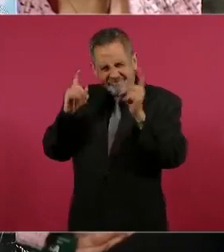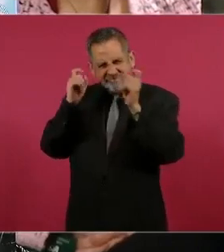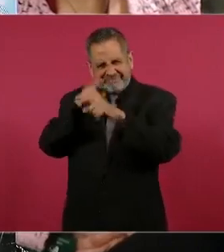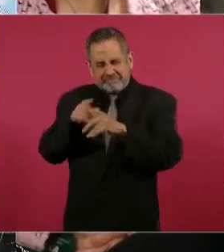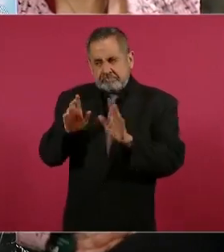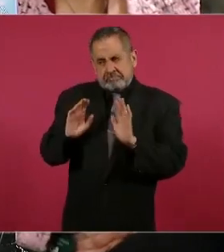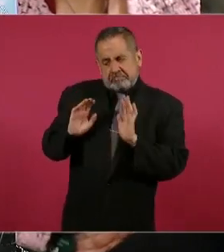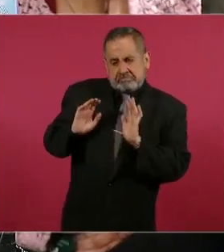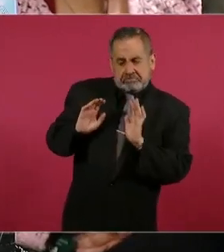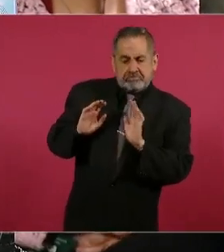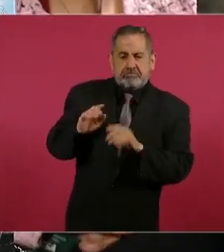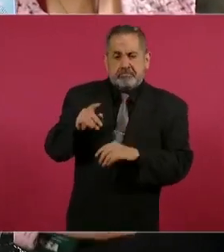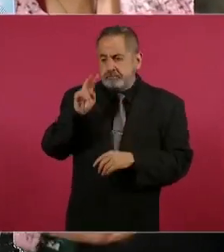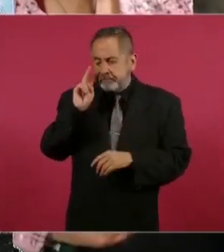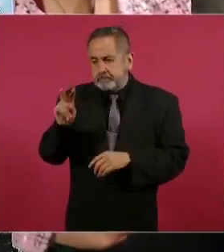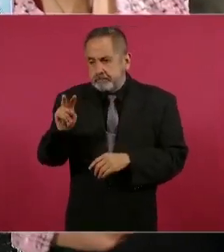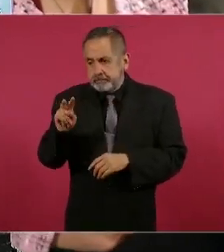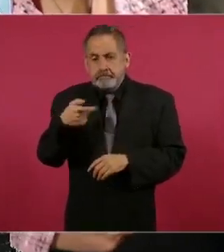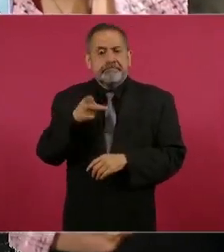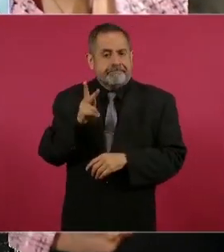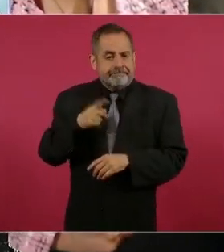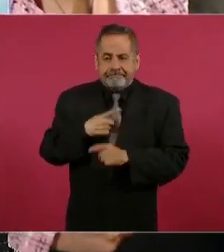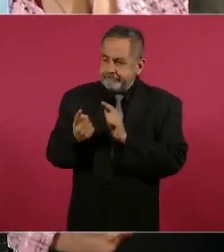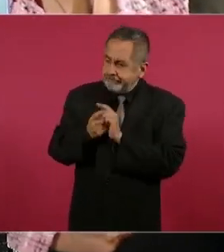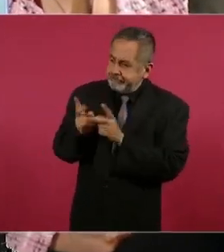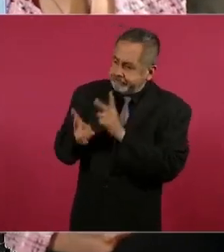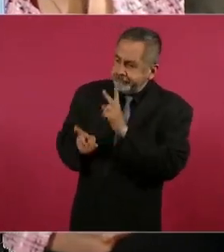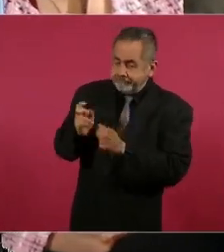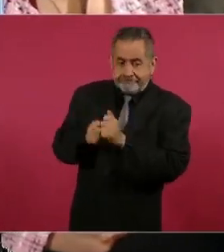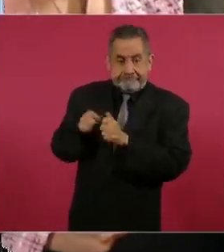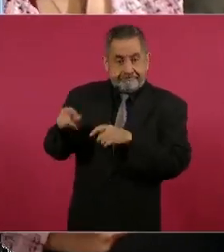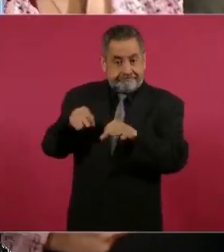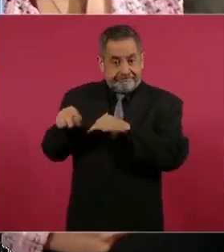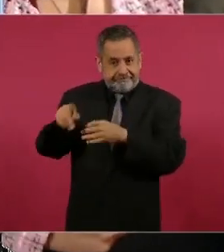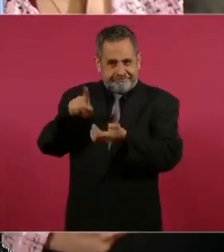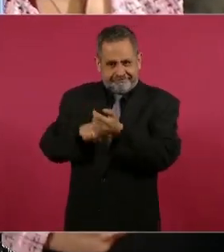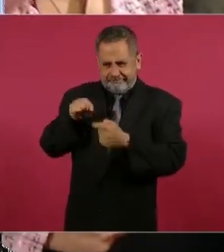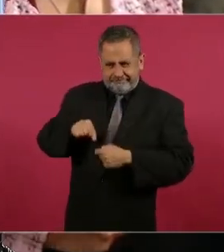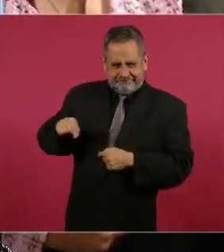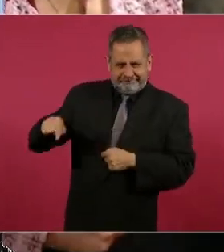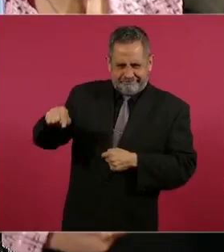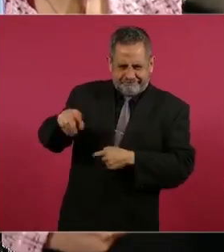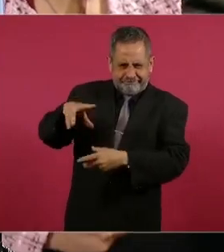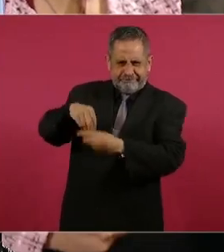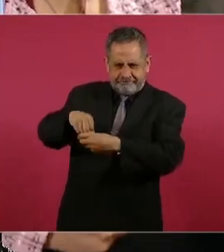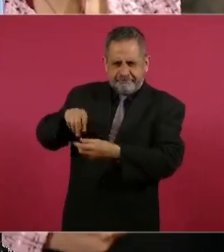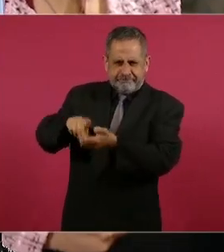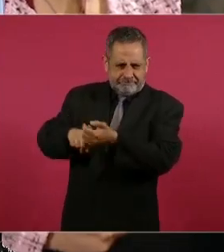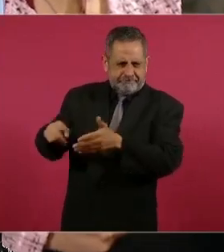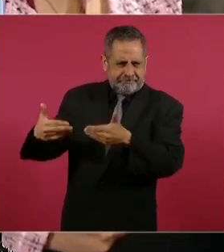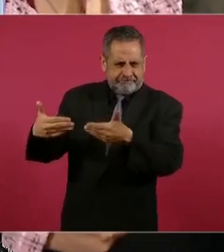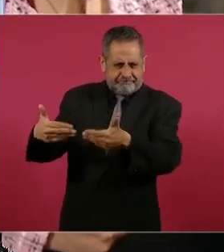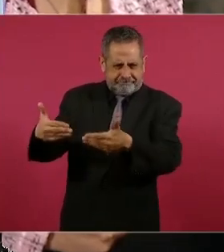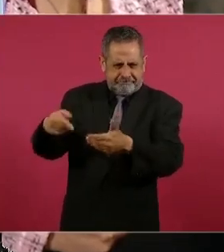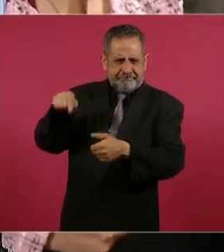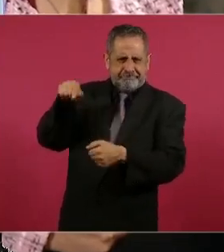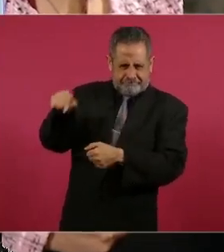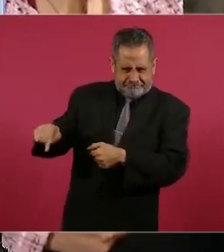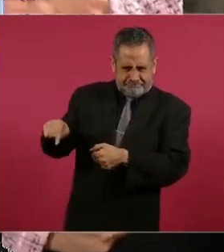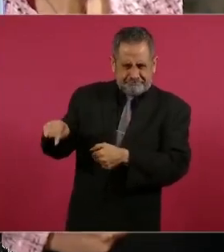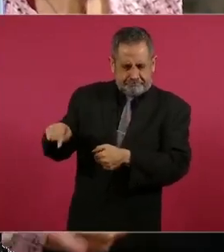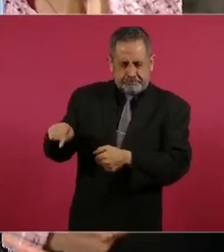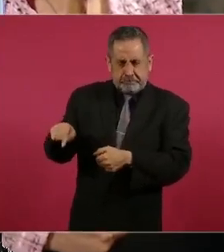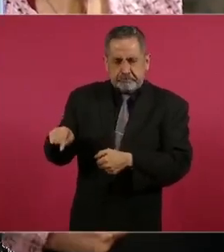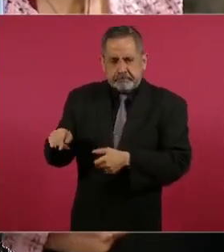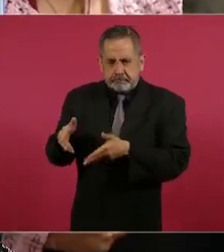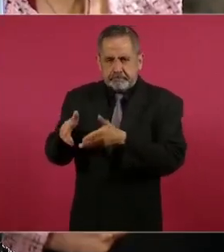complejo, pero tuve la oportunidad de platicar con alguien que trabaja en muchas actividades dentro de logística del canal,